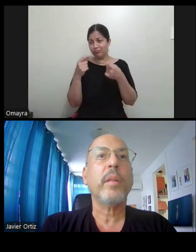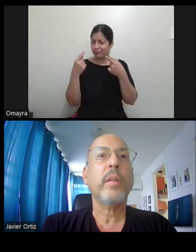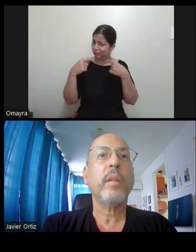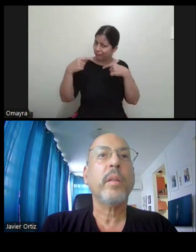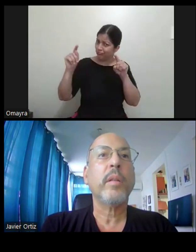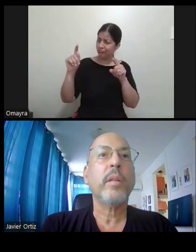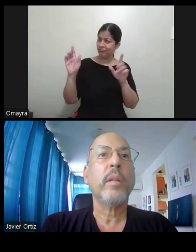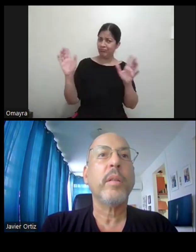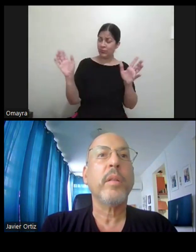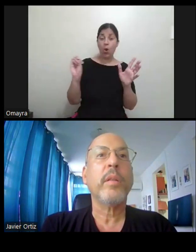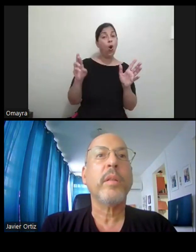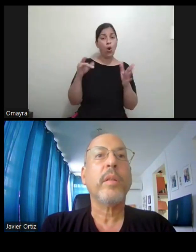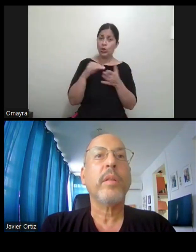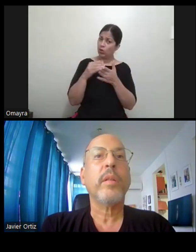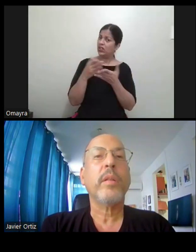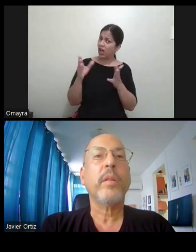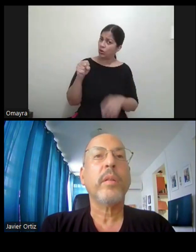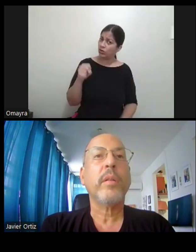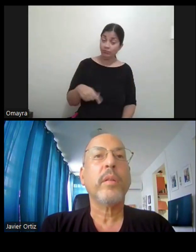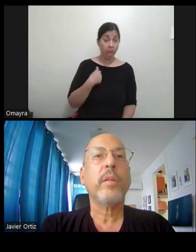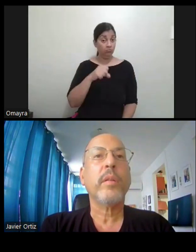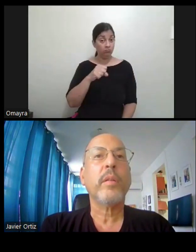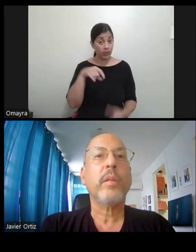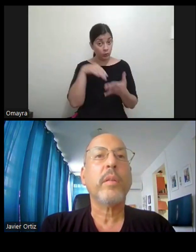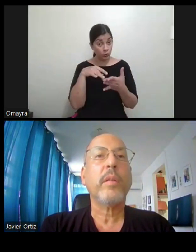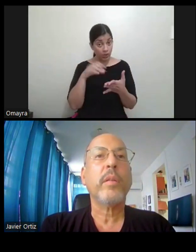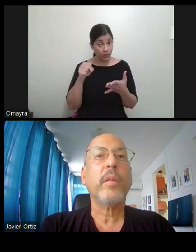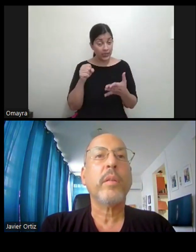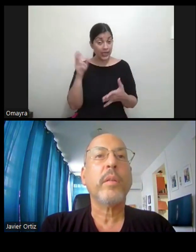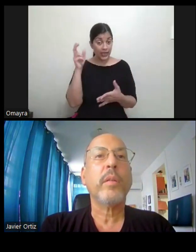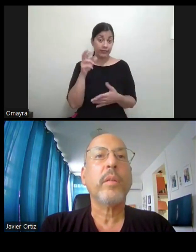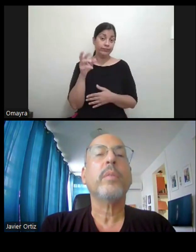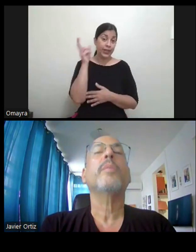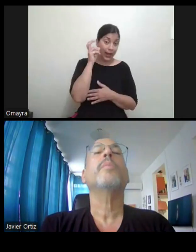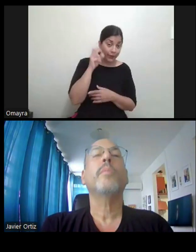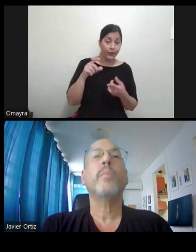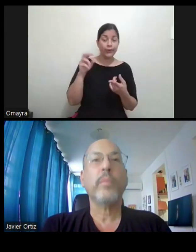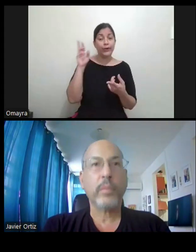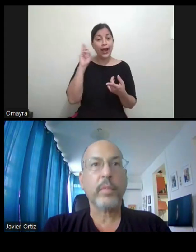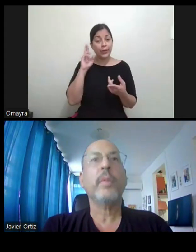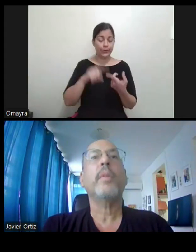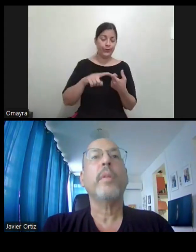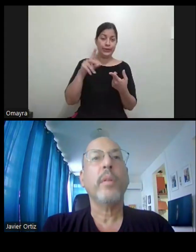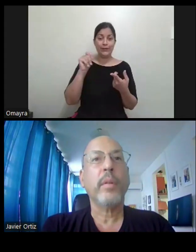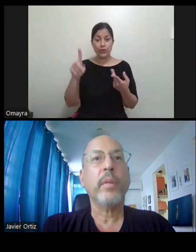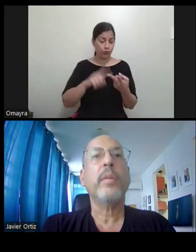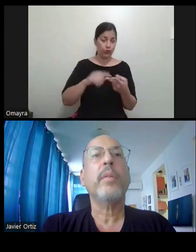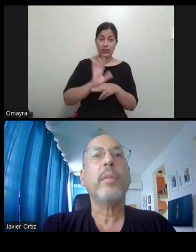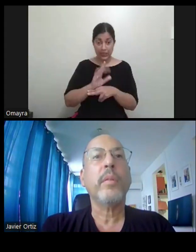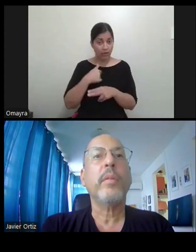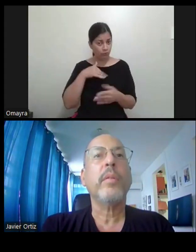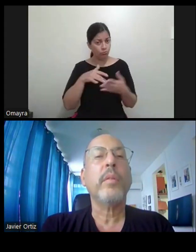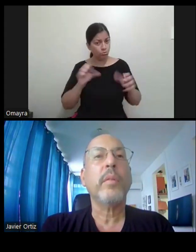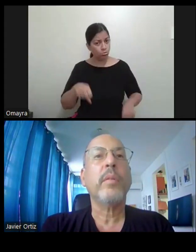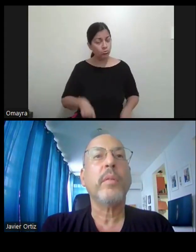o sí estudiaste algo. No, lo estudié y estudié radio, televisión y cine. Okay. Lo estudié,